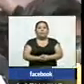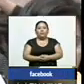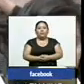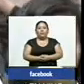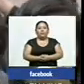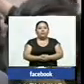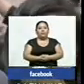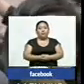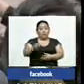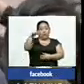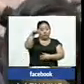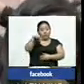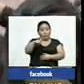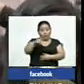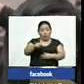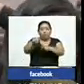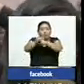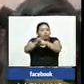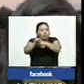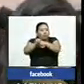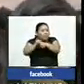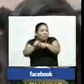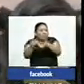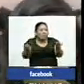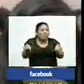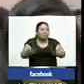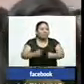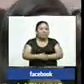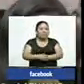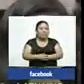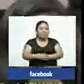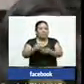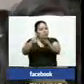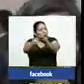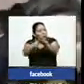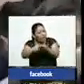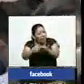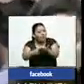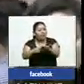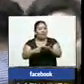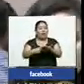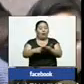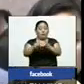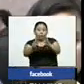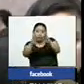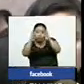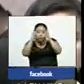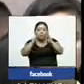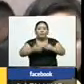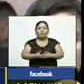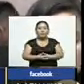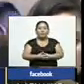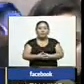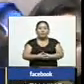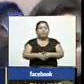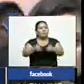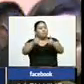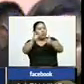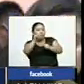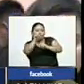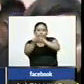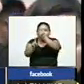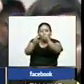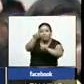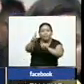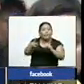Todas estas prácticas del buen debate, del buen escuchar y del buen consensar.